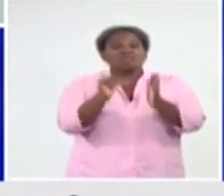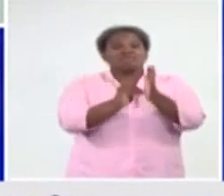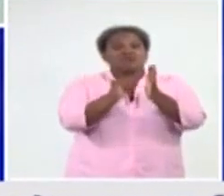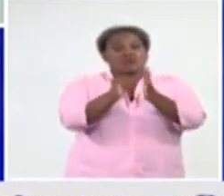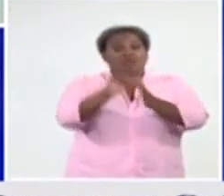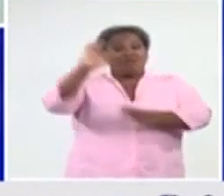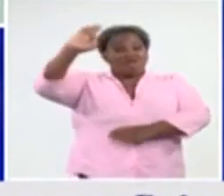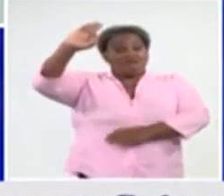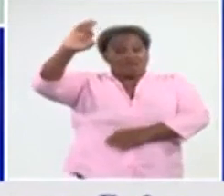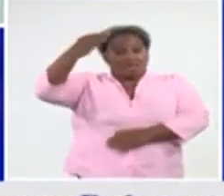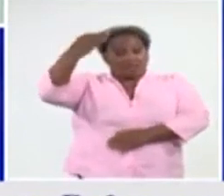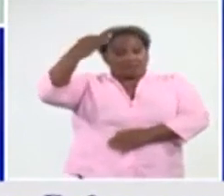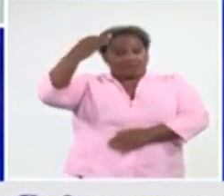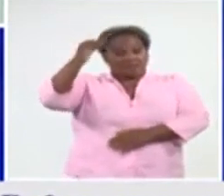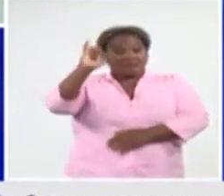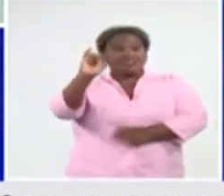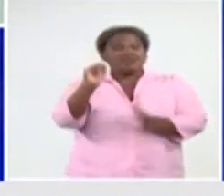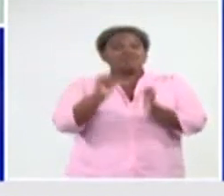Francia,